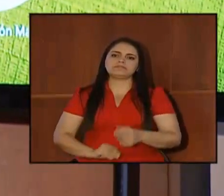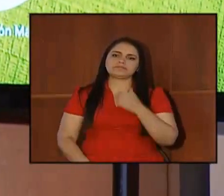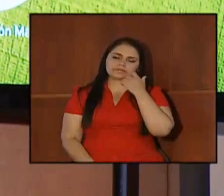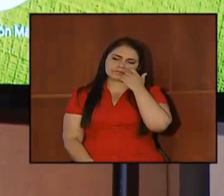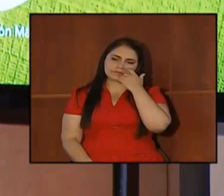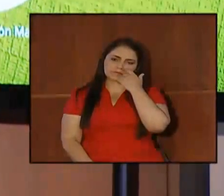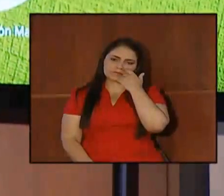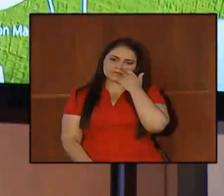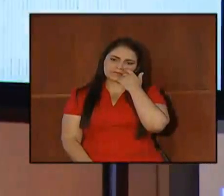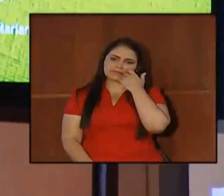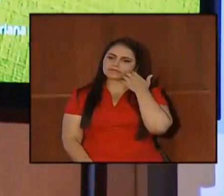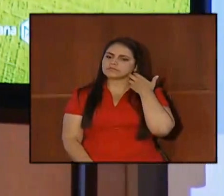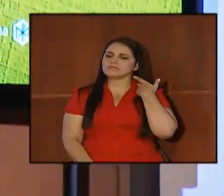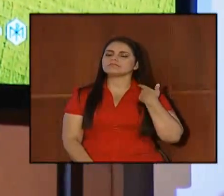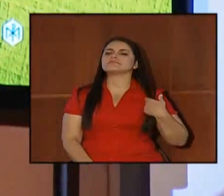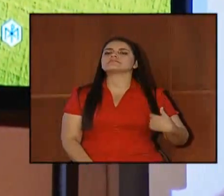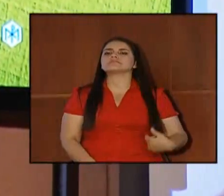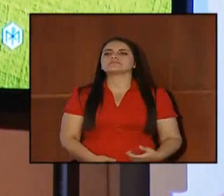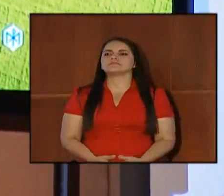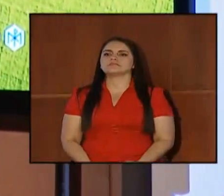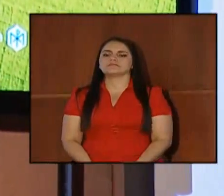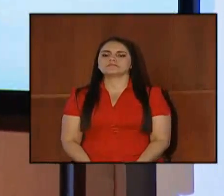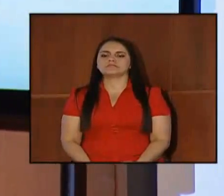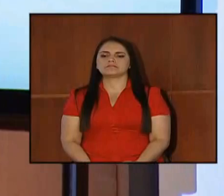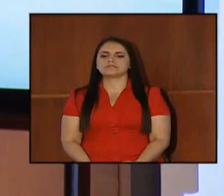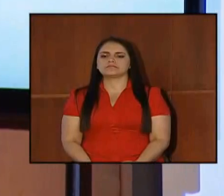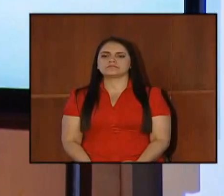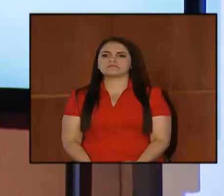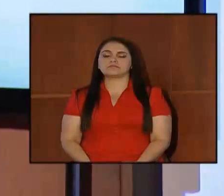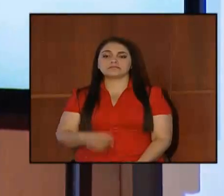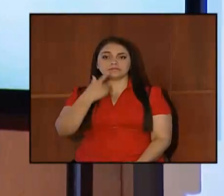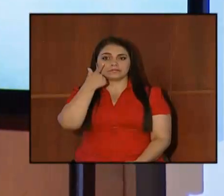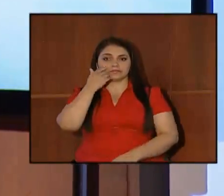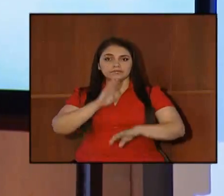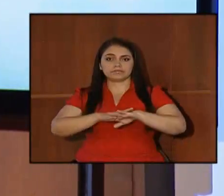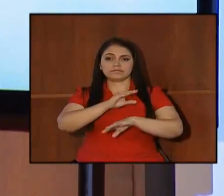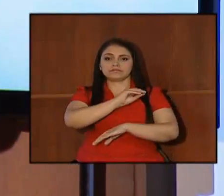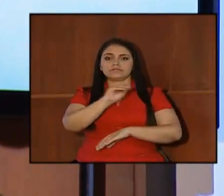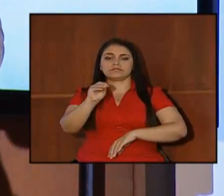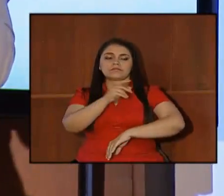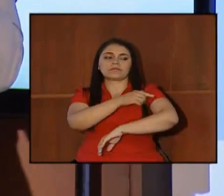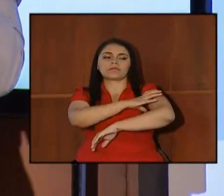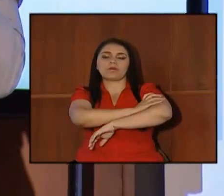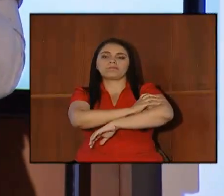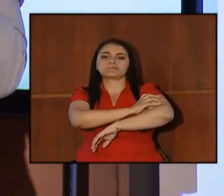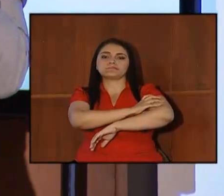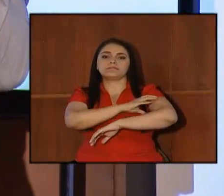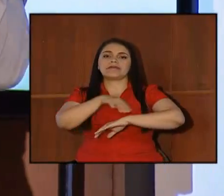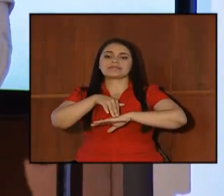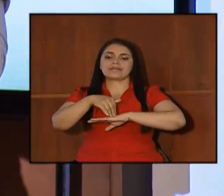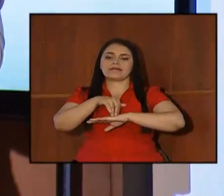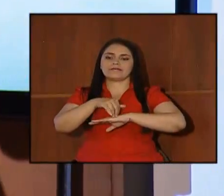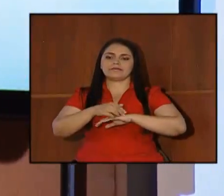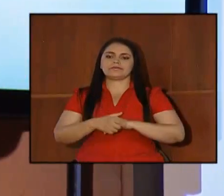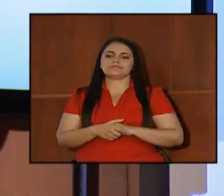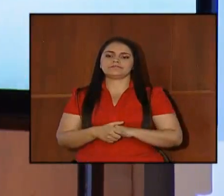Entonces va a haber debilidad muscular. Ojo, un dato muy importante, un día de cama son 2 días de